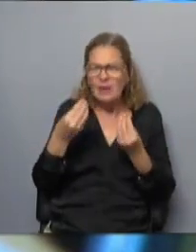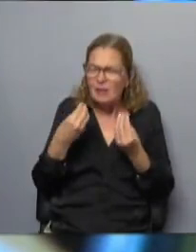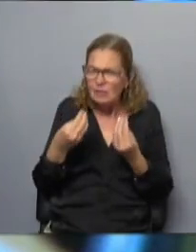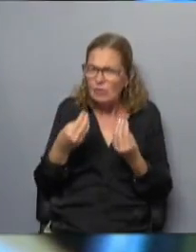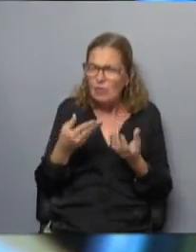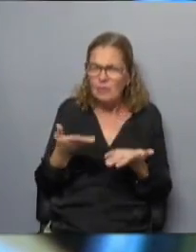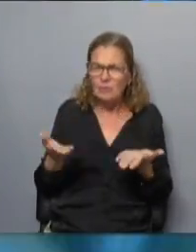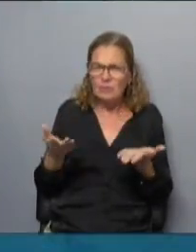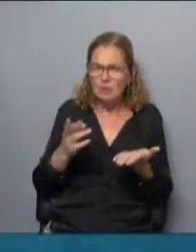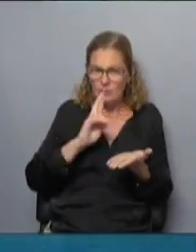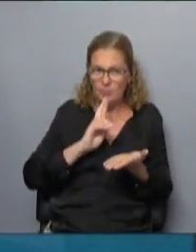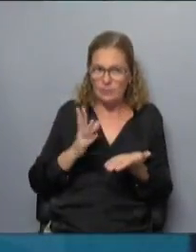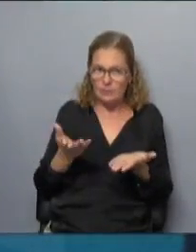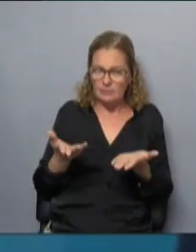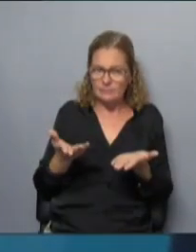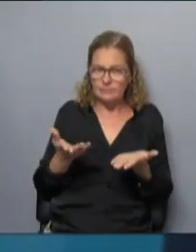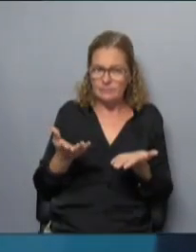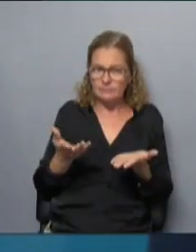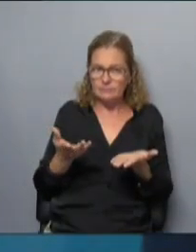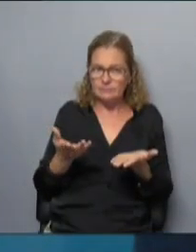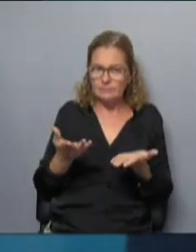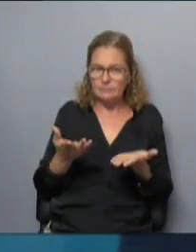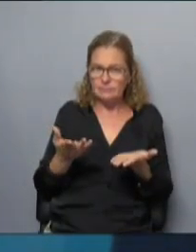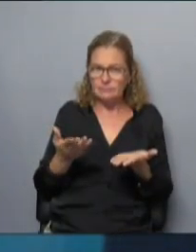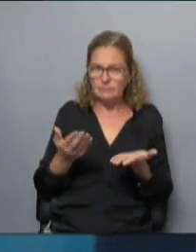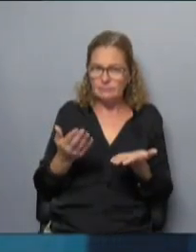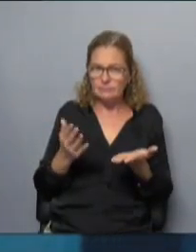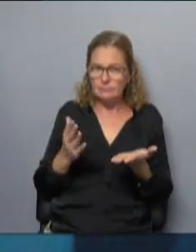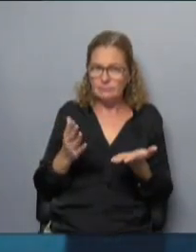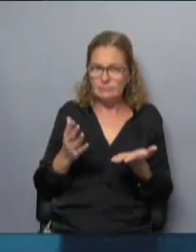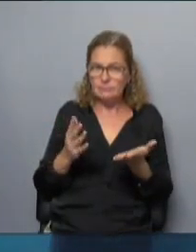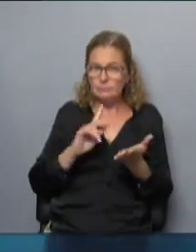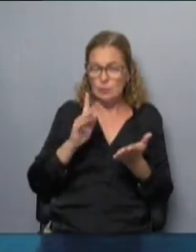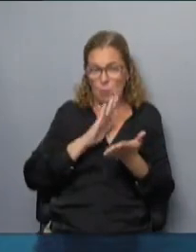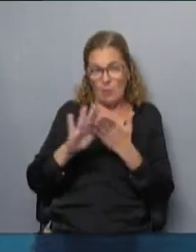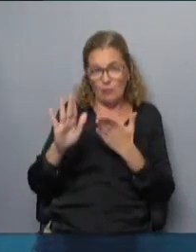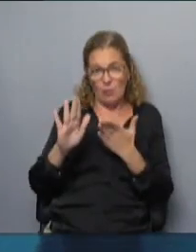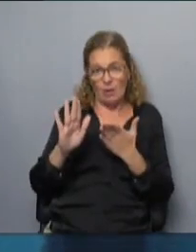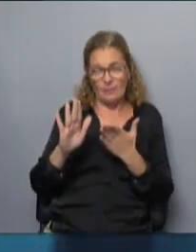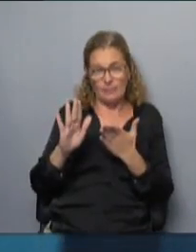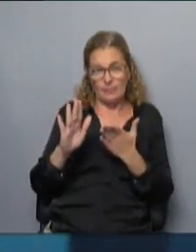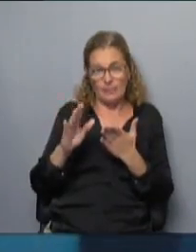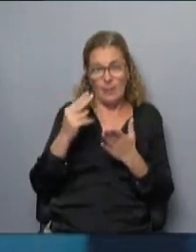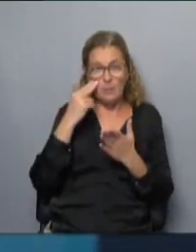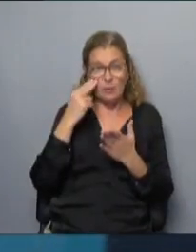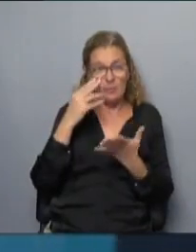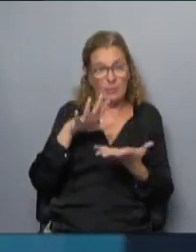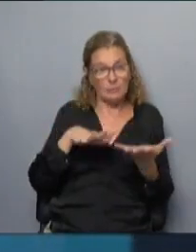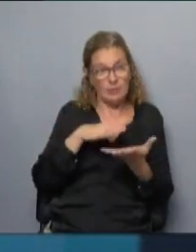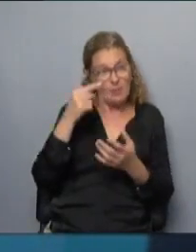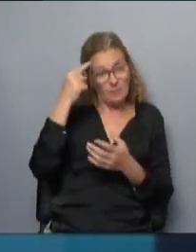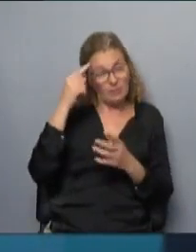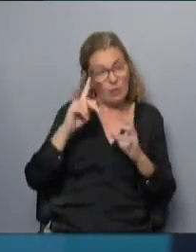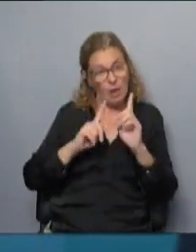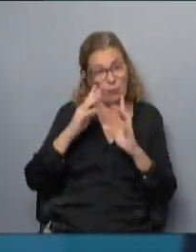y encontró la respuesta ahí no sé lo que no hubo más fuga no nos salimos de la crisis a que yo pienso que de